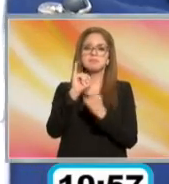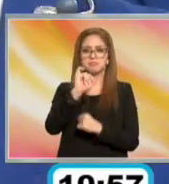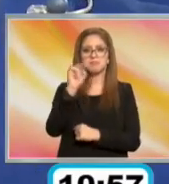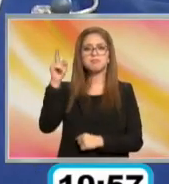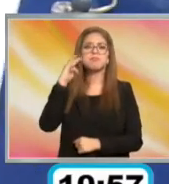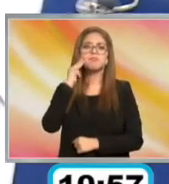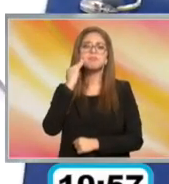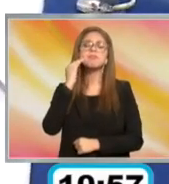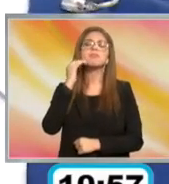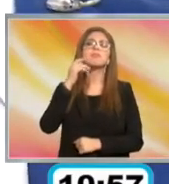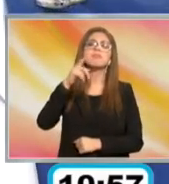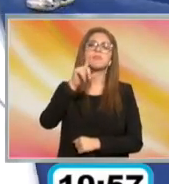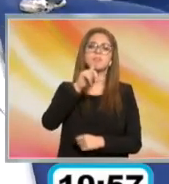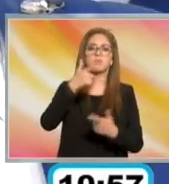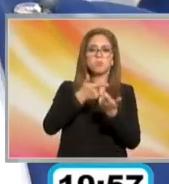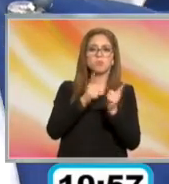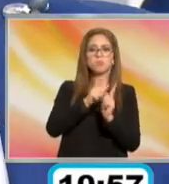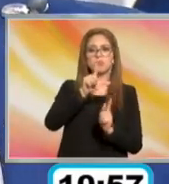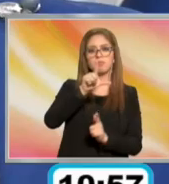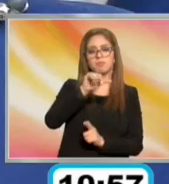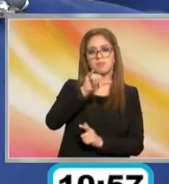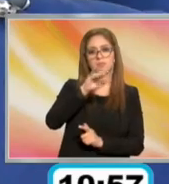como Grupo Libra y